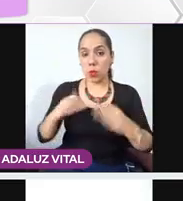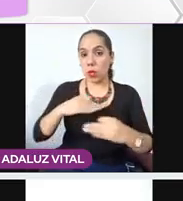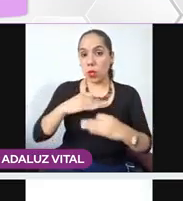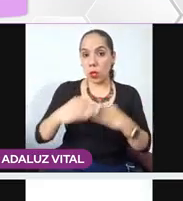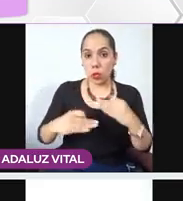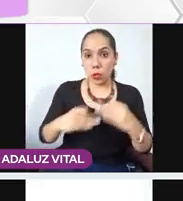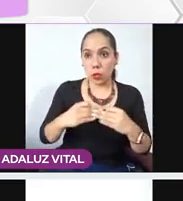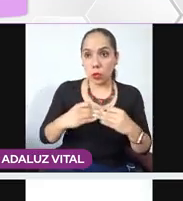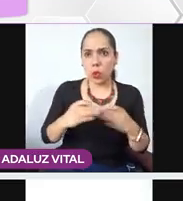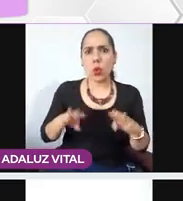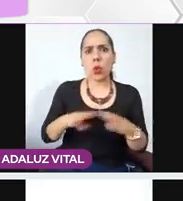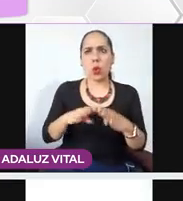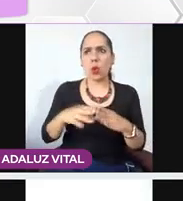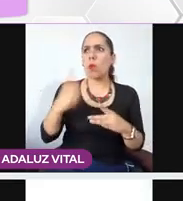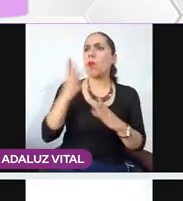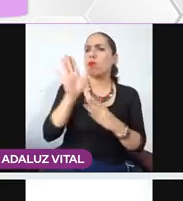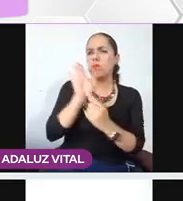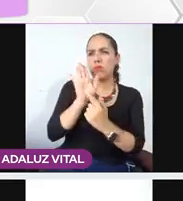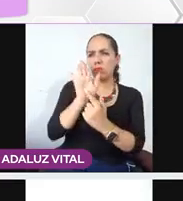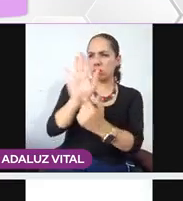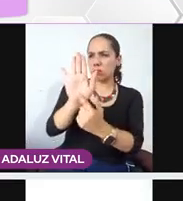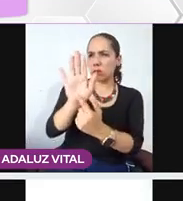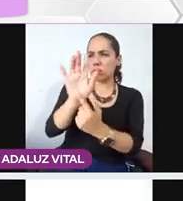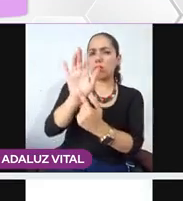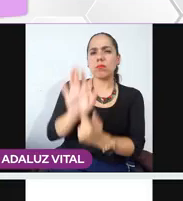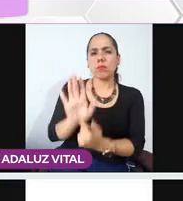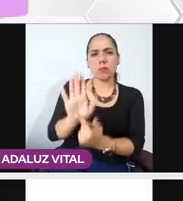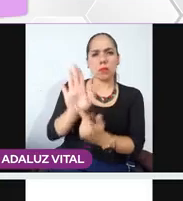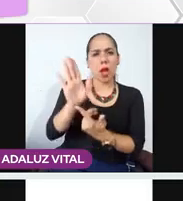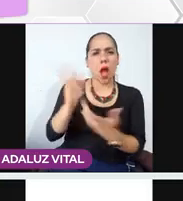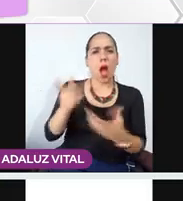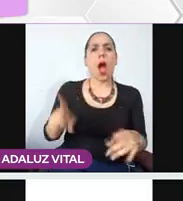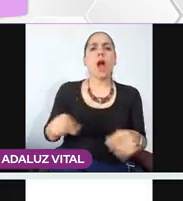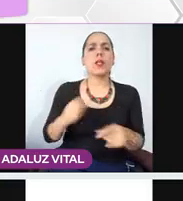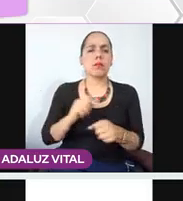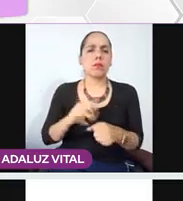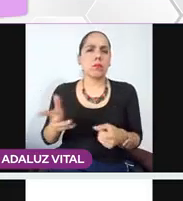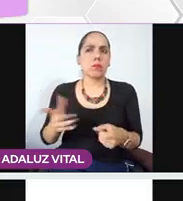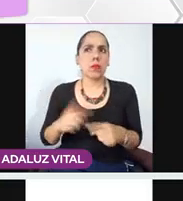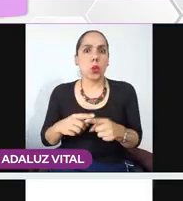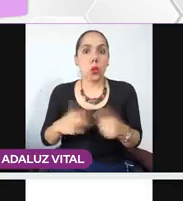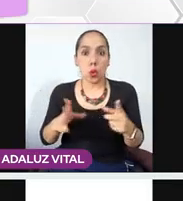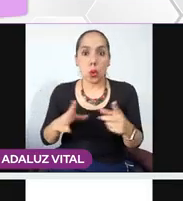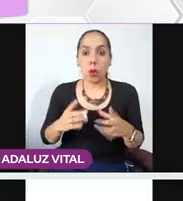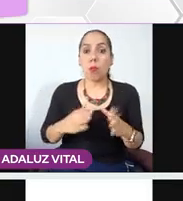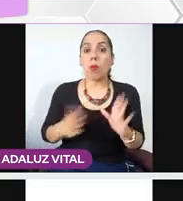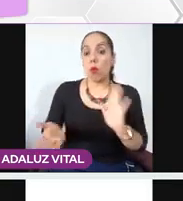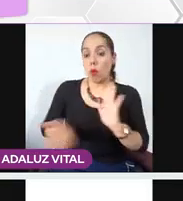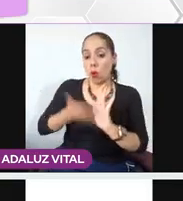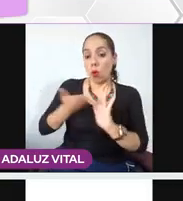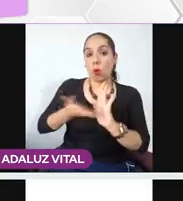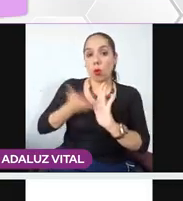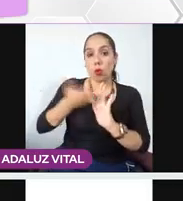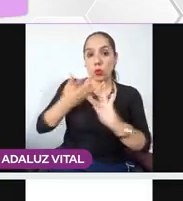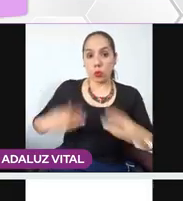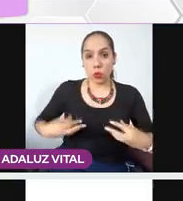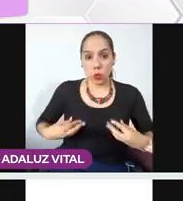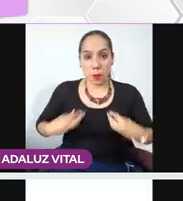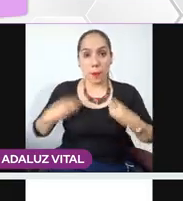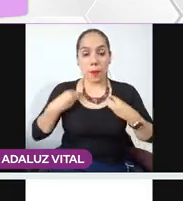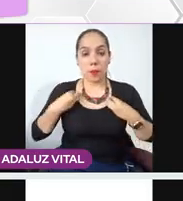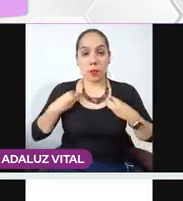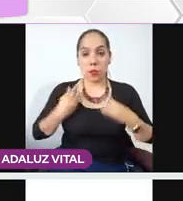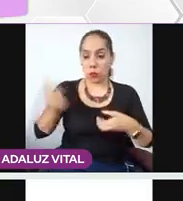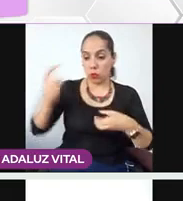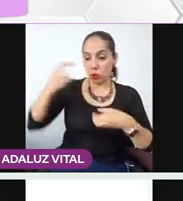El papá y la mamá, pues, dan una formación totalmente importante por los hijos, para los hijos, perdón, pero no por